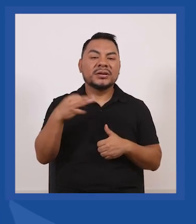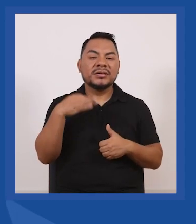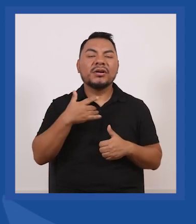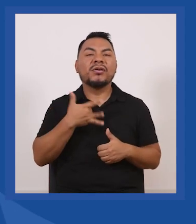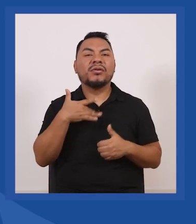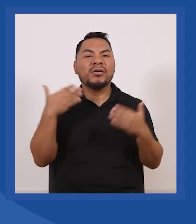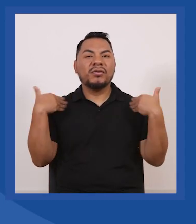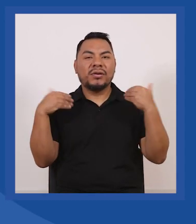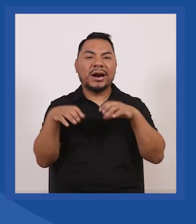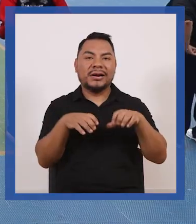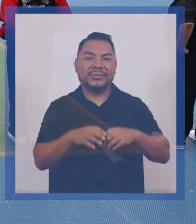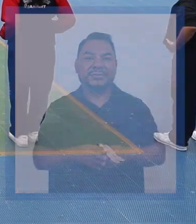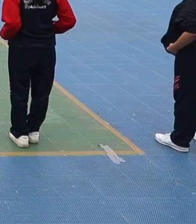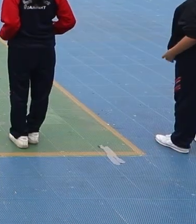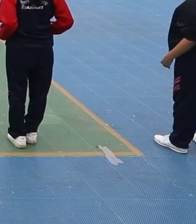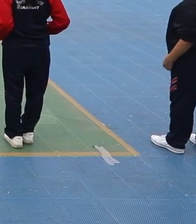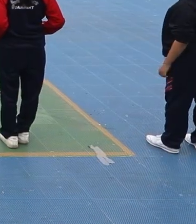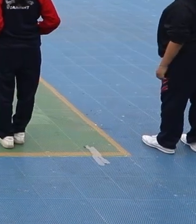siempre quedo contento por lo que hago